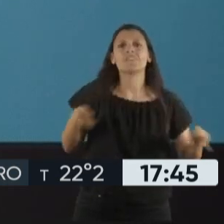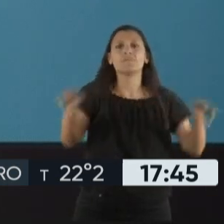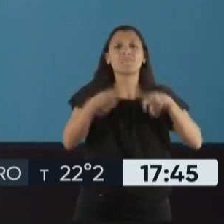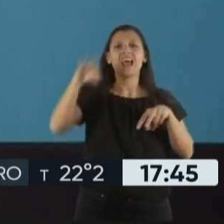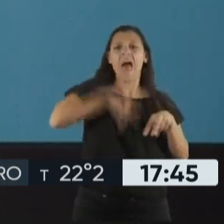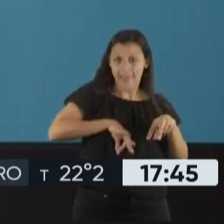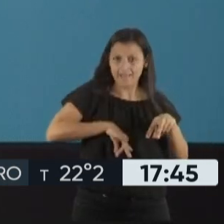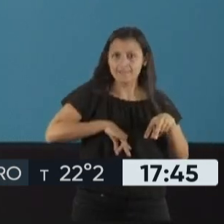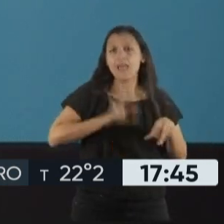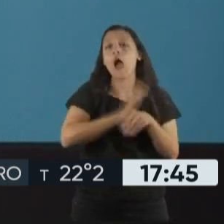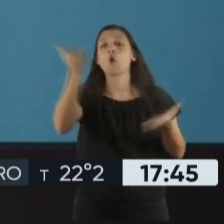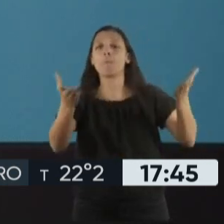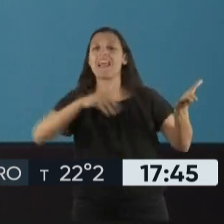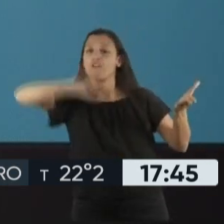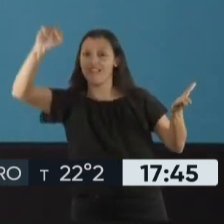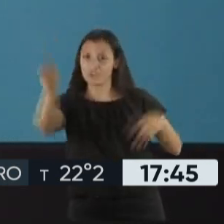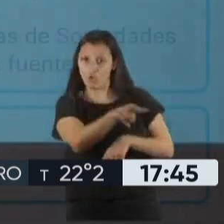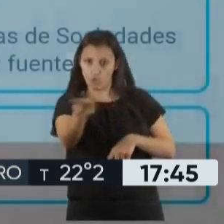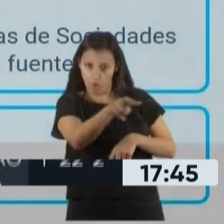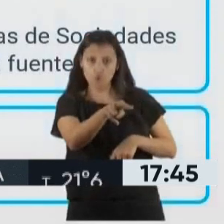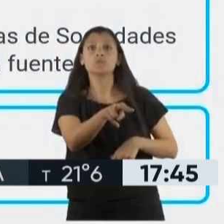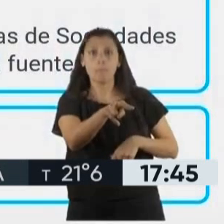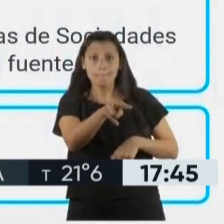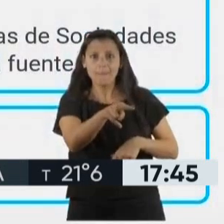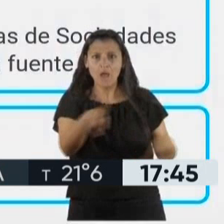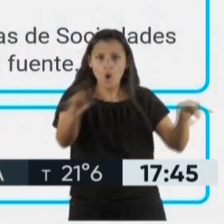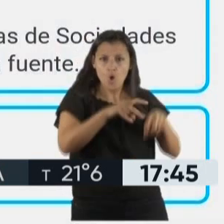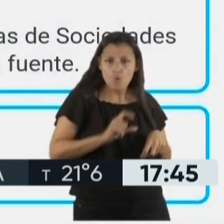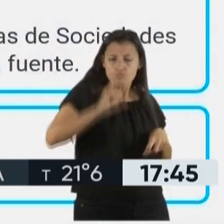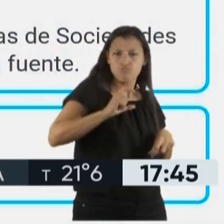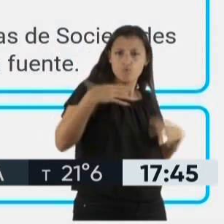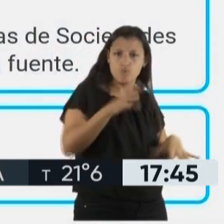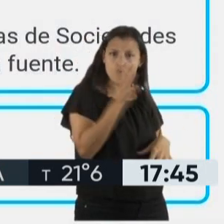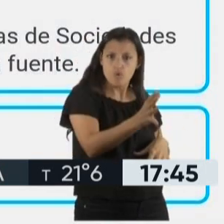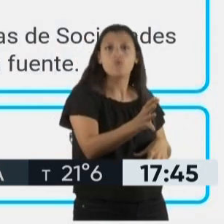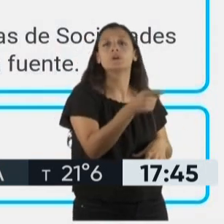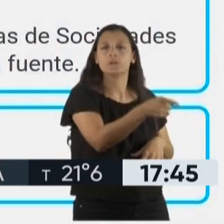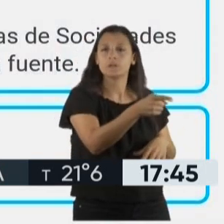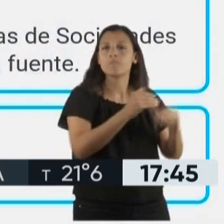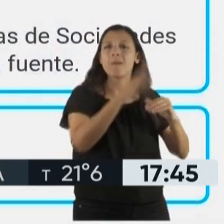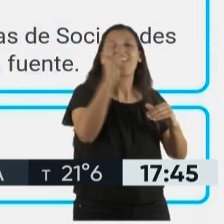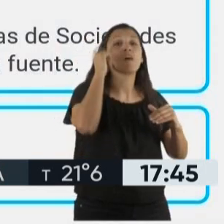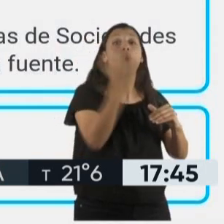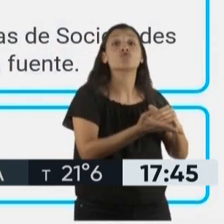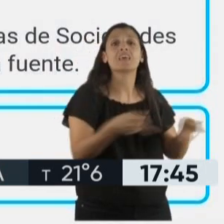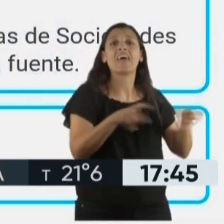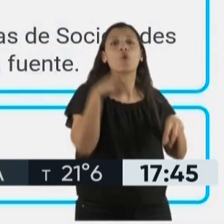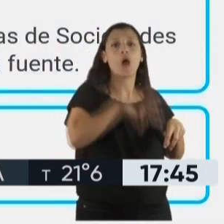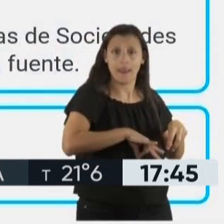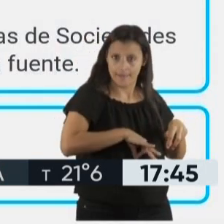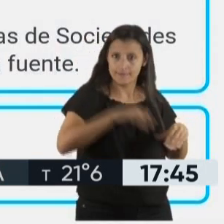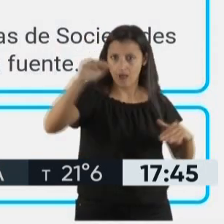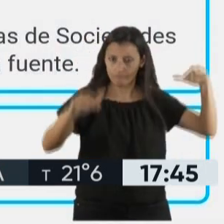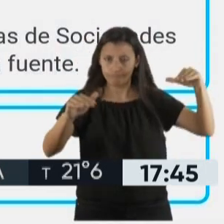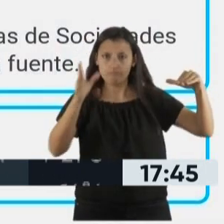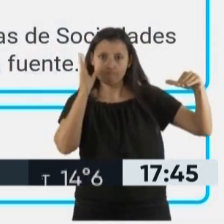ganancia va por encima de la inflación, y además el margen es muy alto en términos operativos, ¿sí? Superior al 10%, o, de otro